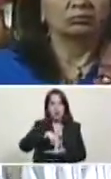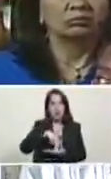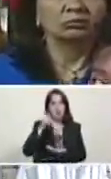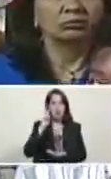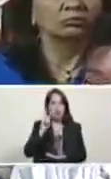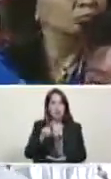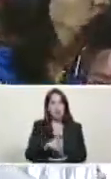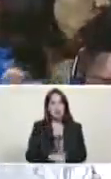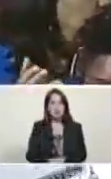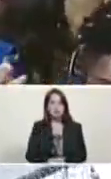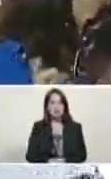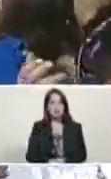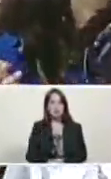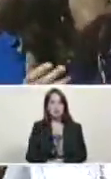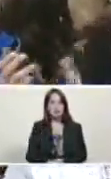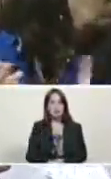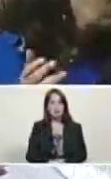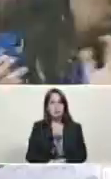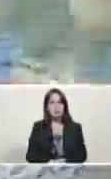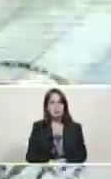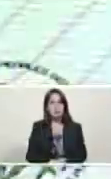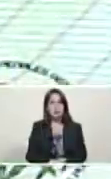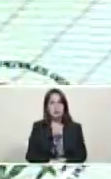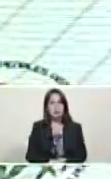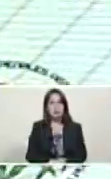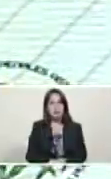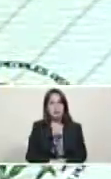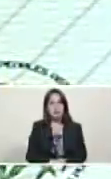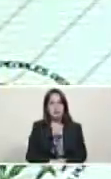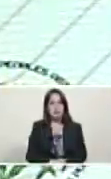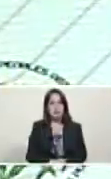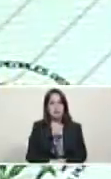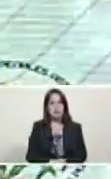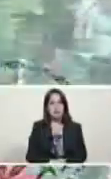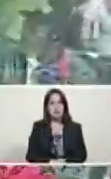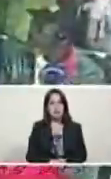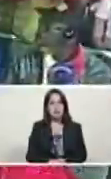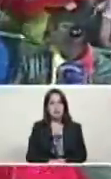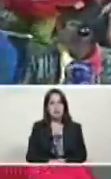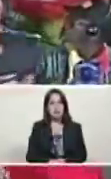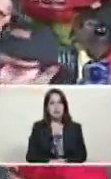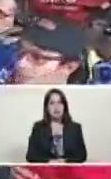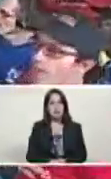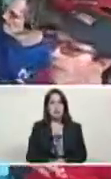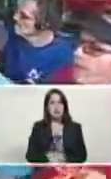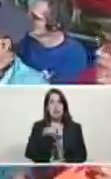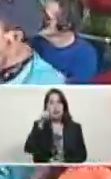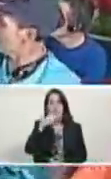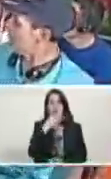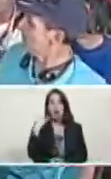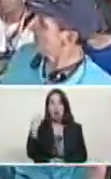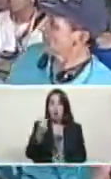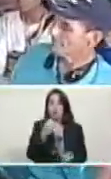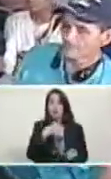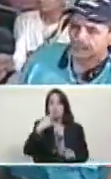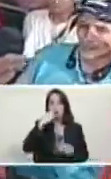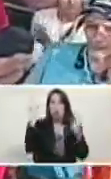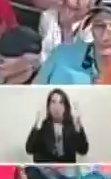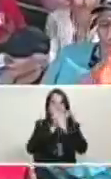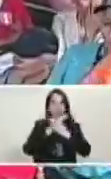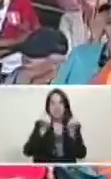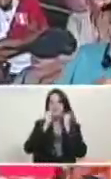se paren de pie estos jóvenes asume el compromiso de defensa de esa revolución defensa de ese pueblo